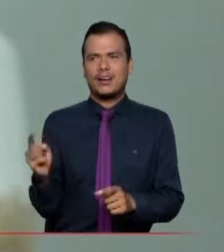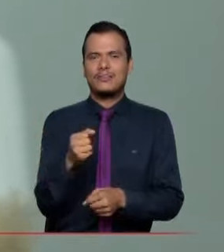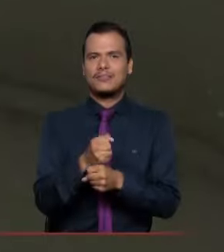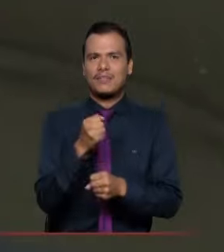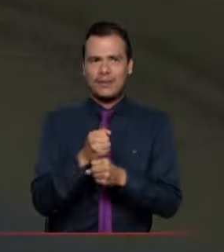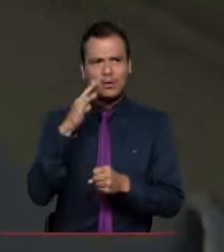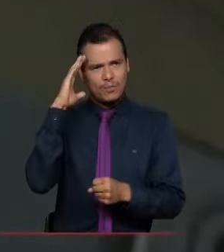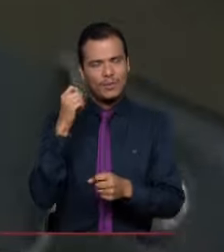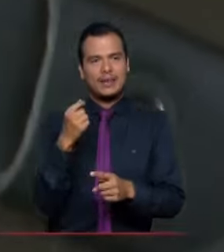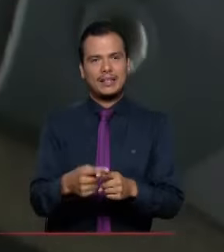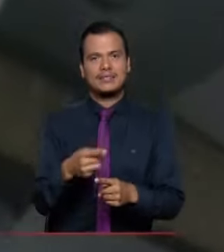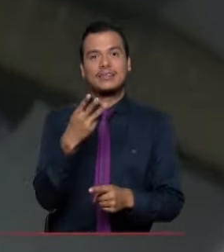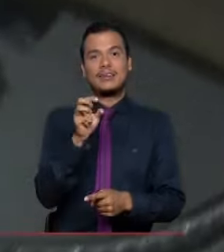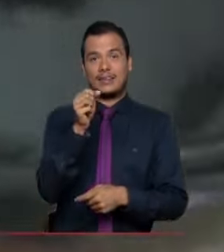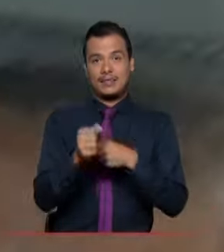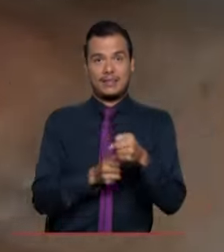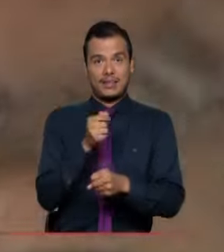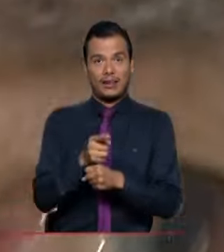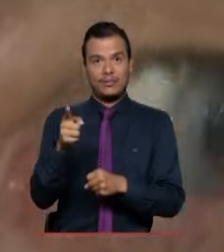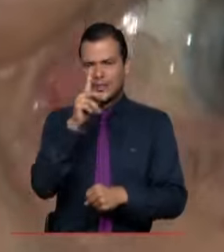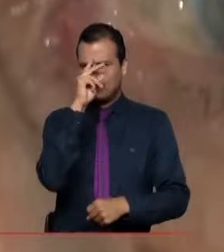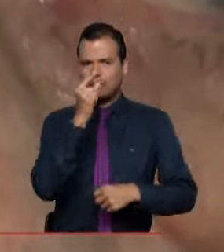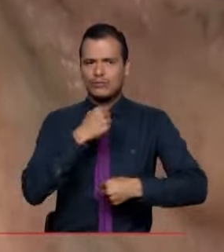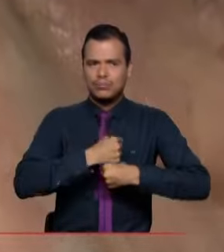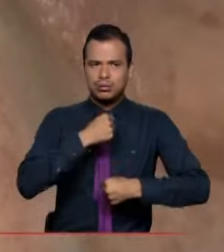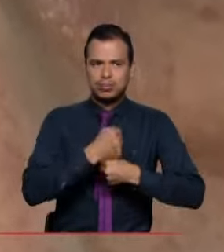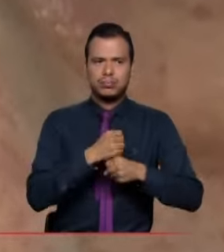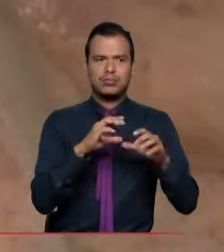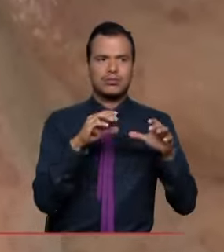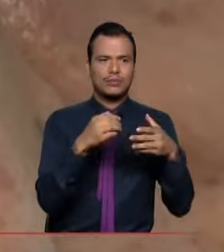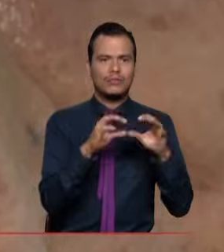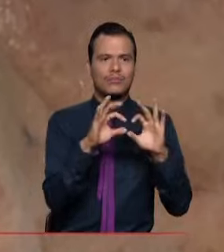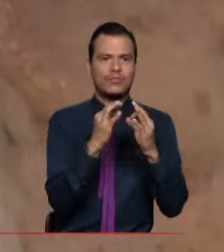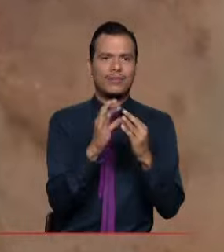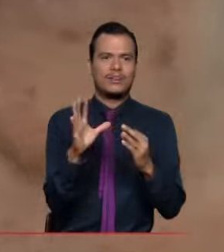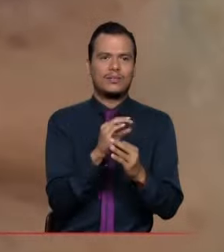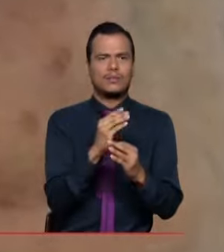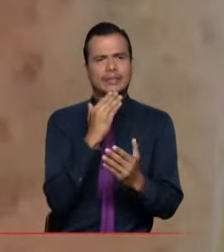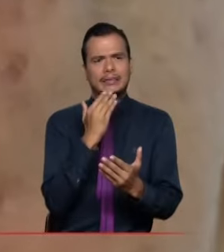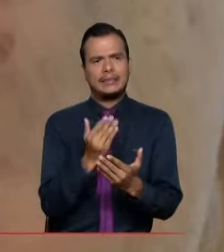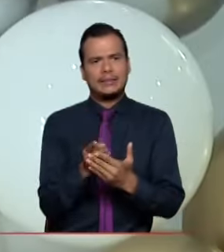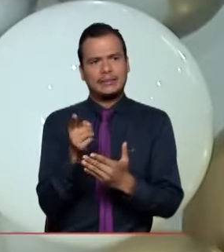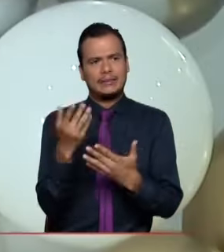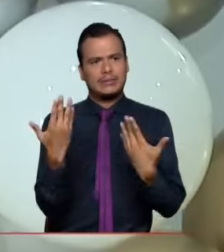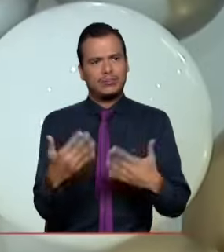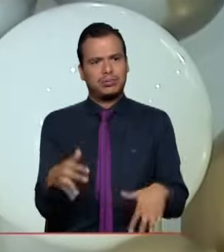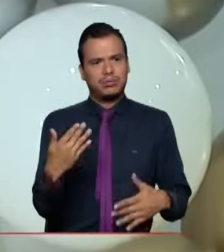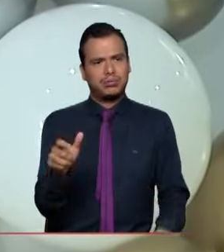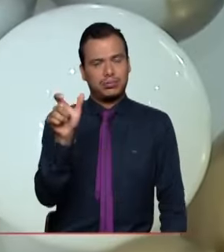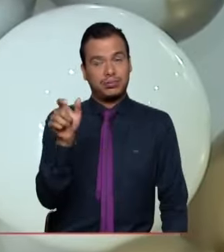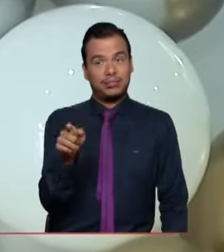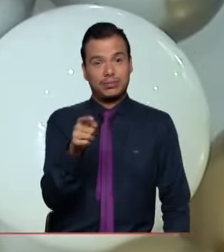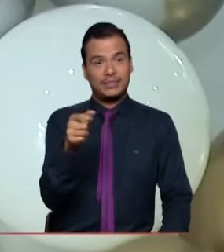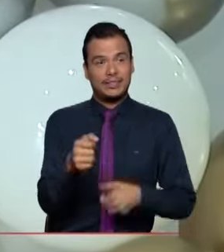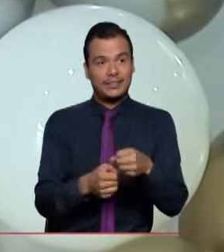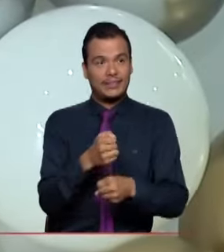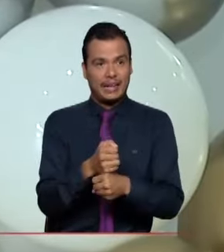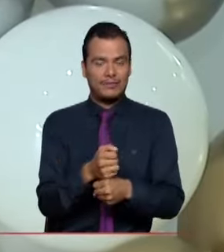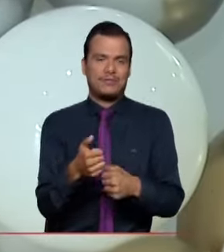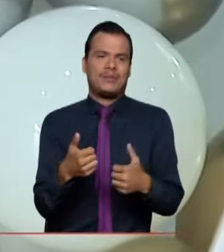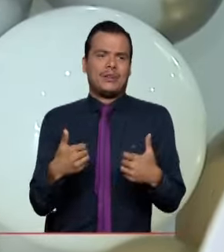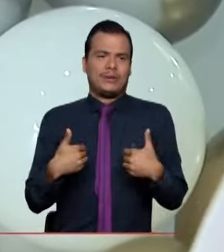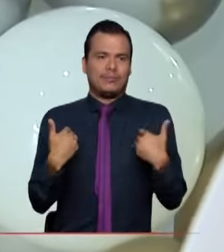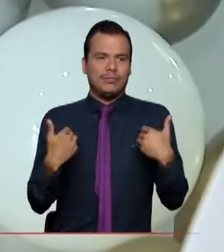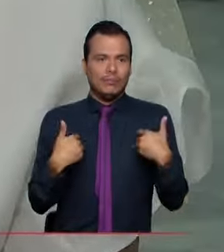que aseguran sirvió con dedicación y hoy sus seres queridos se sienten agradecidos porque don Tobías alcanzó el siglo de vida. Es